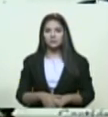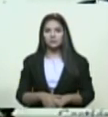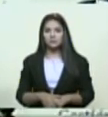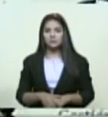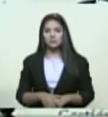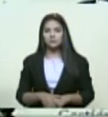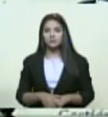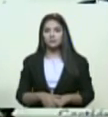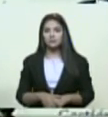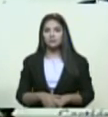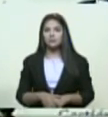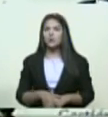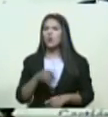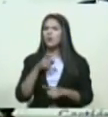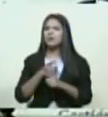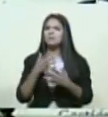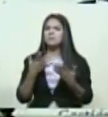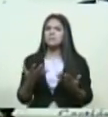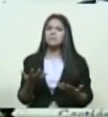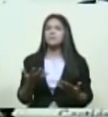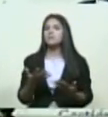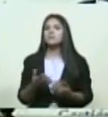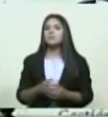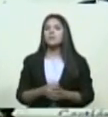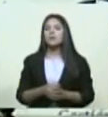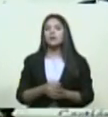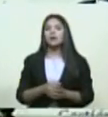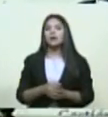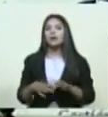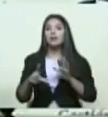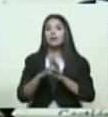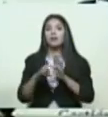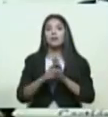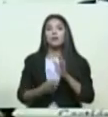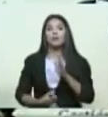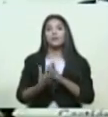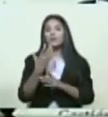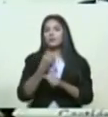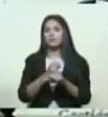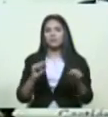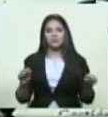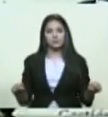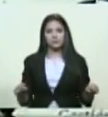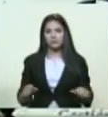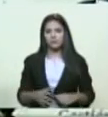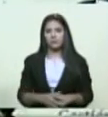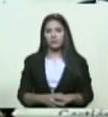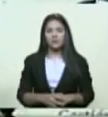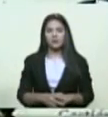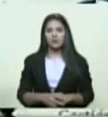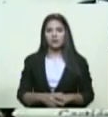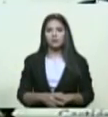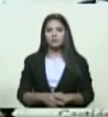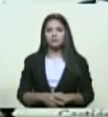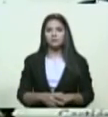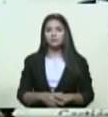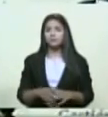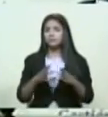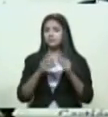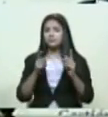Dicha anulación obedece al hecho de que desde el punto de vista jurídico la creación es ilegal en cuanto usurpa las